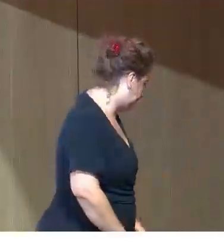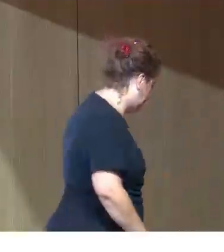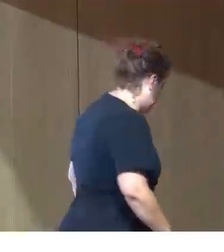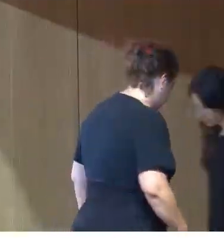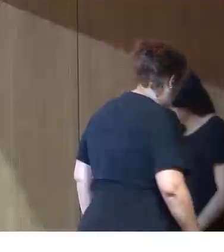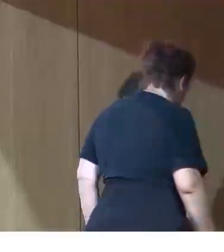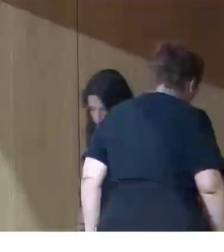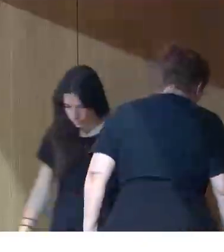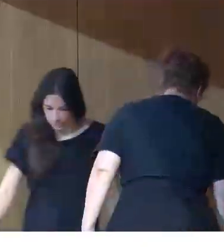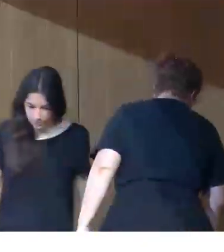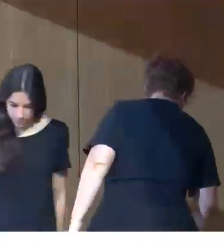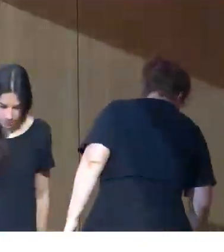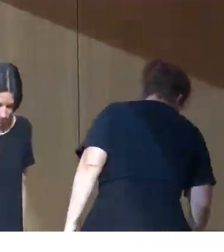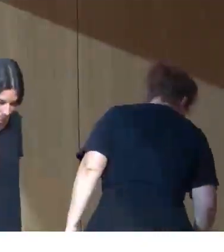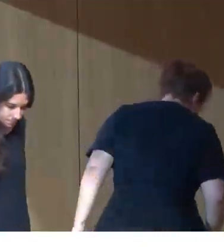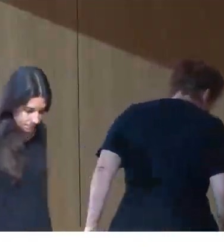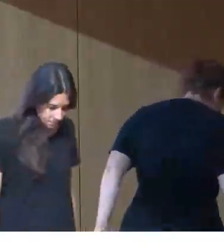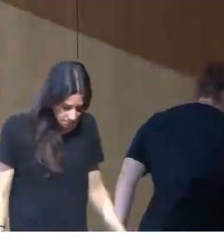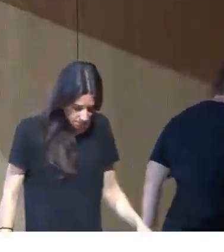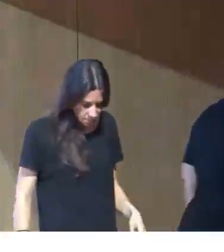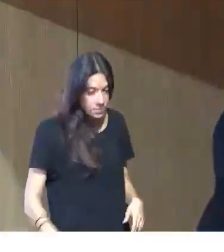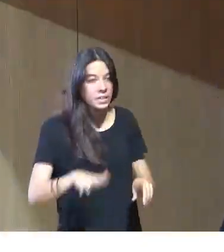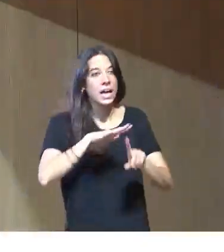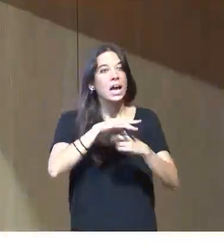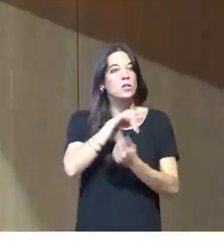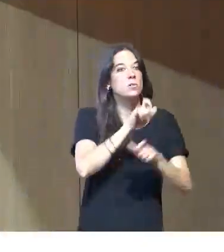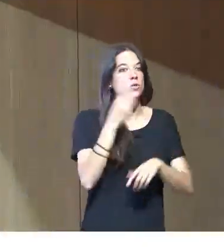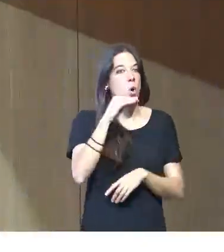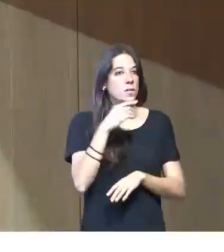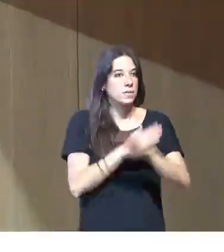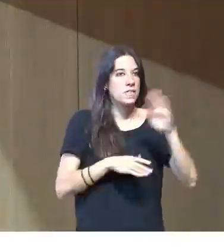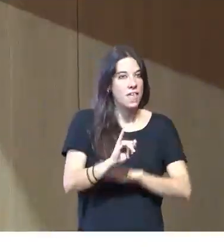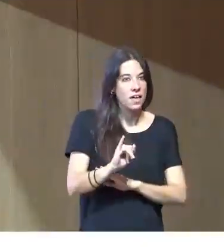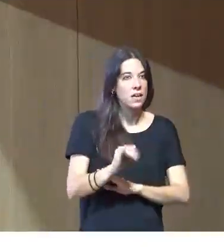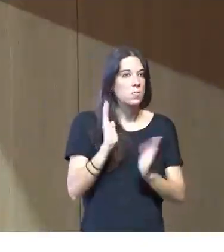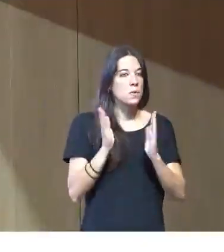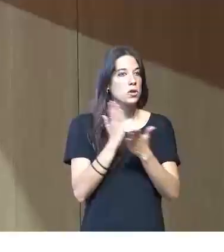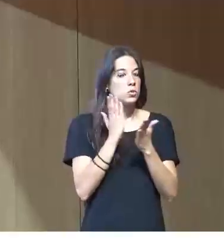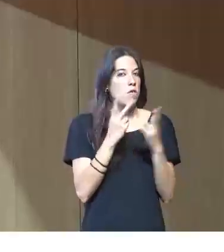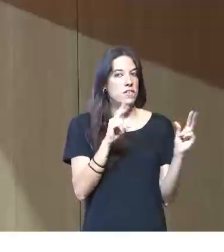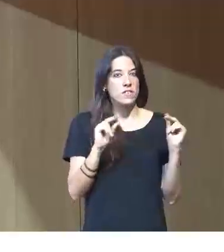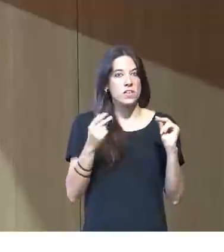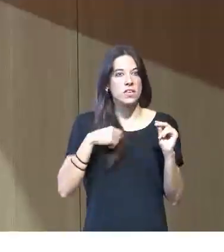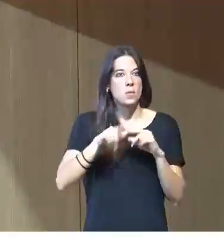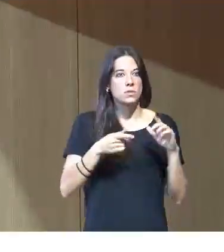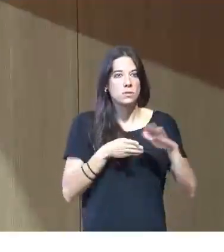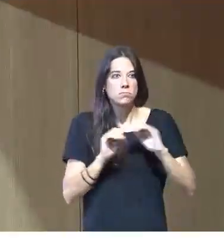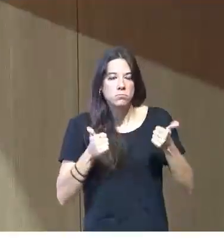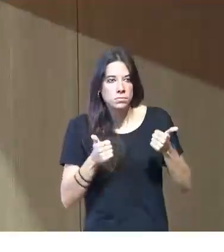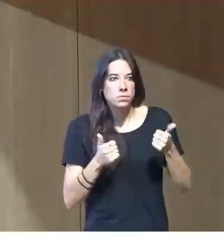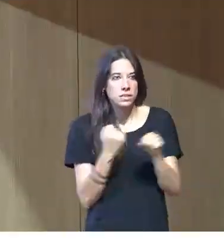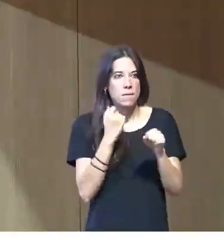jóvenes con discapacidad una vez que finalizan sus estudios en muchos casos el acceso al mercado laboral no es algo que tengamos o que tengan en